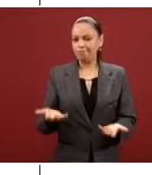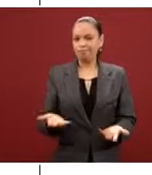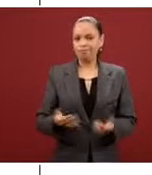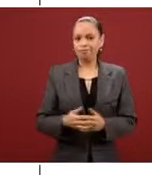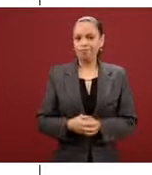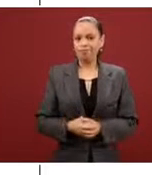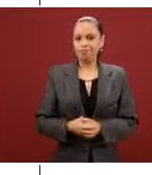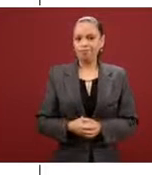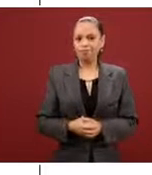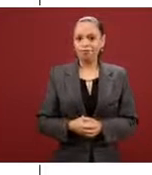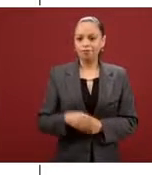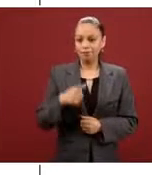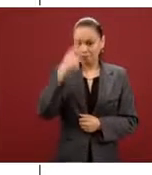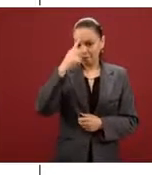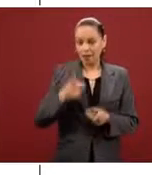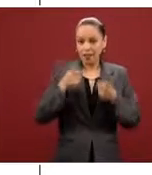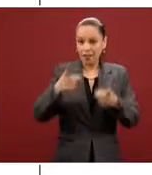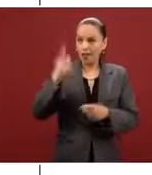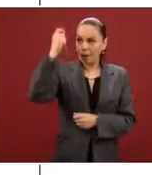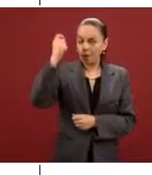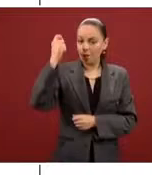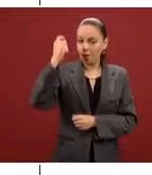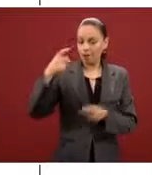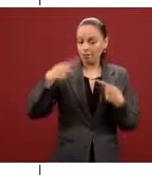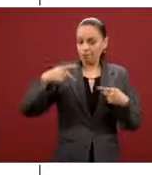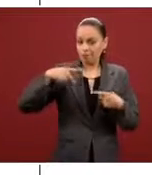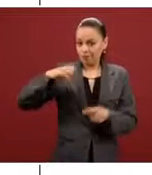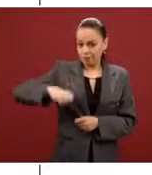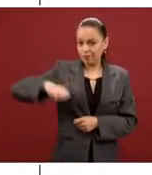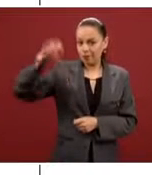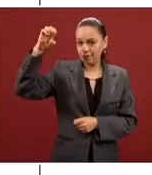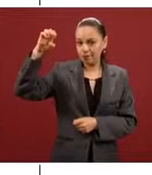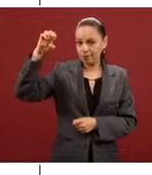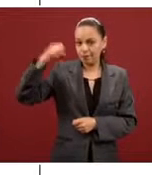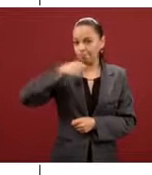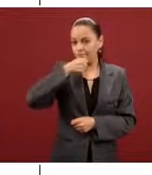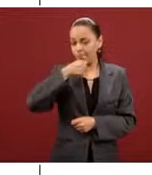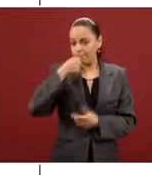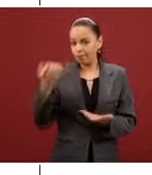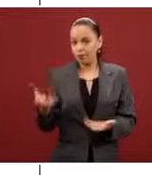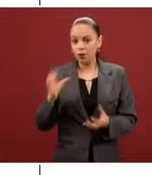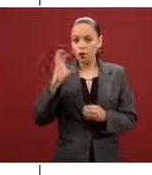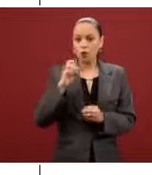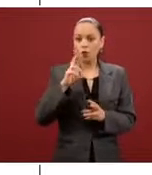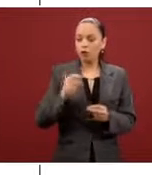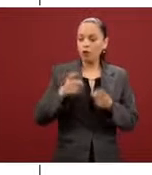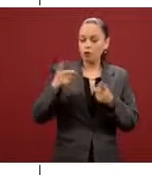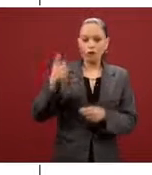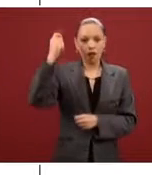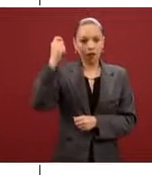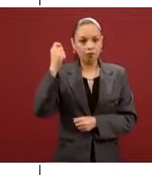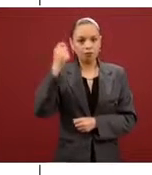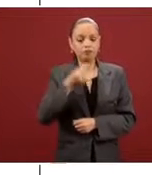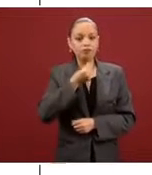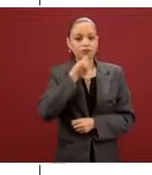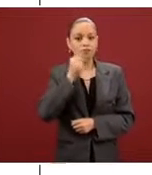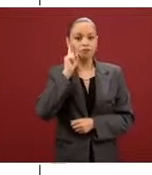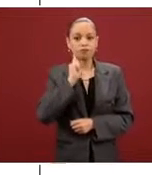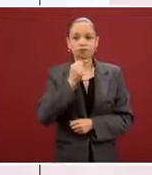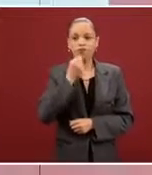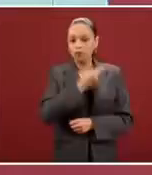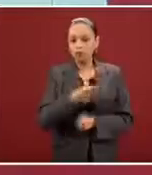a la pensión a los adultos mayores, oponerse a la pensión de niñas, niños con discapacidad,